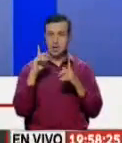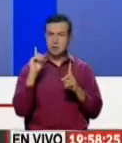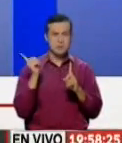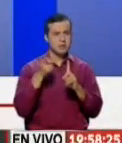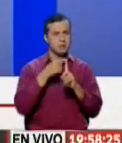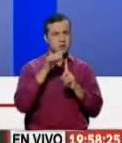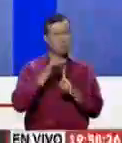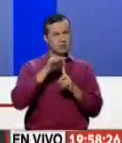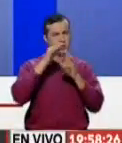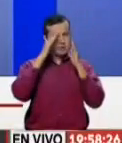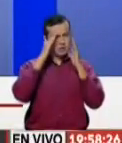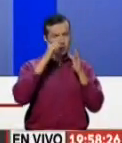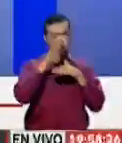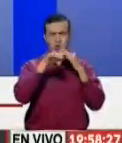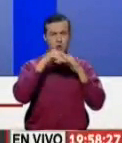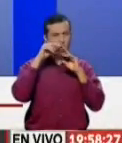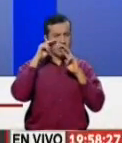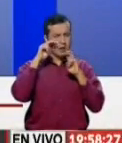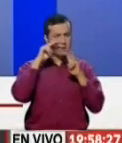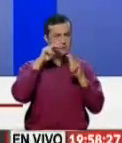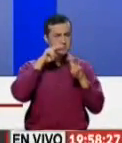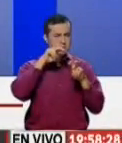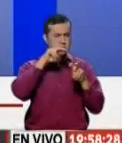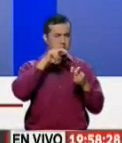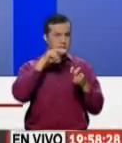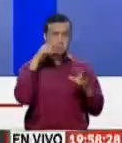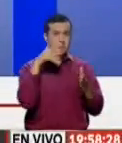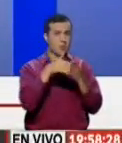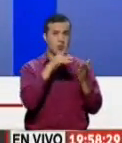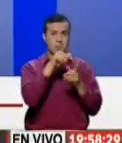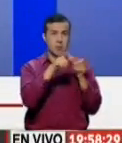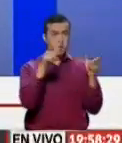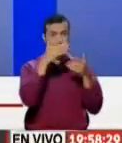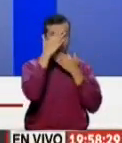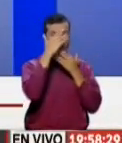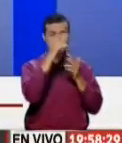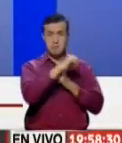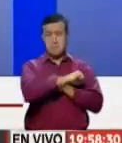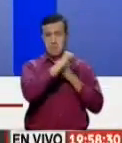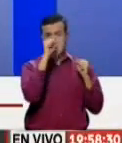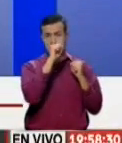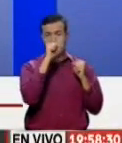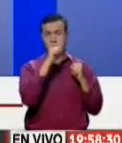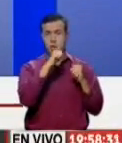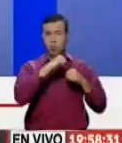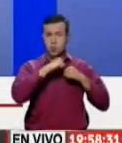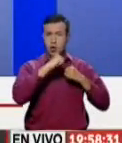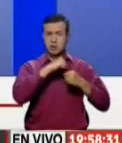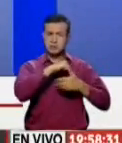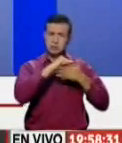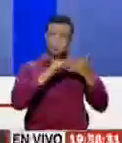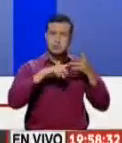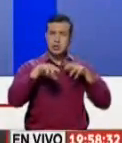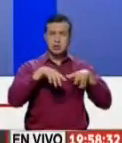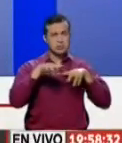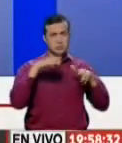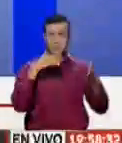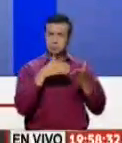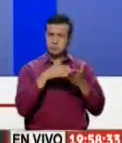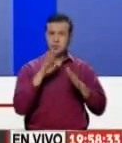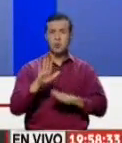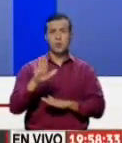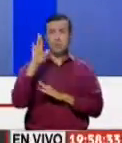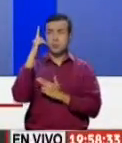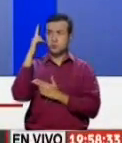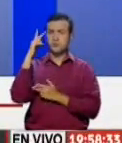prioridad a todas las investigaciones. Derrotaremos al terrorismo con la contundencia de nuestras acciones y el compromiso de nuestra